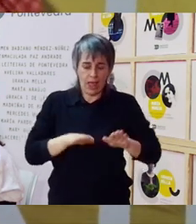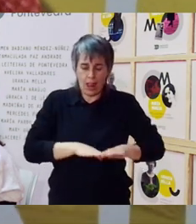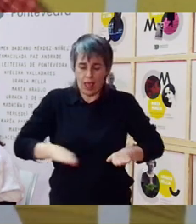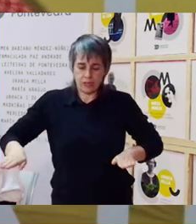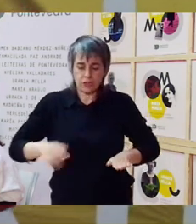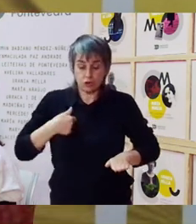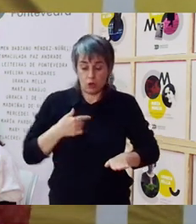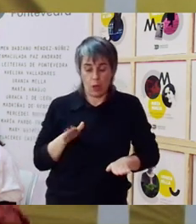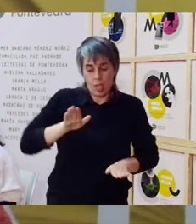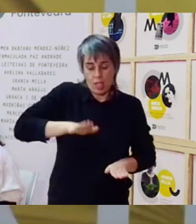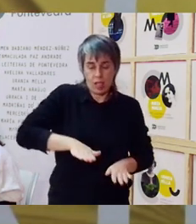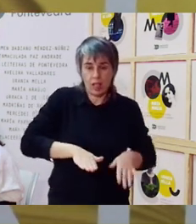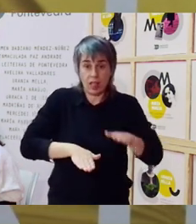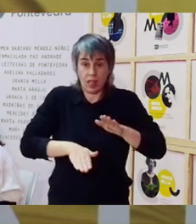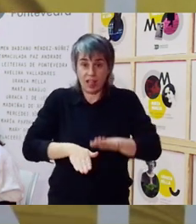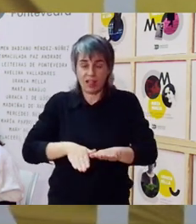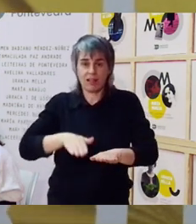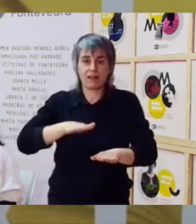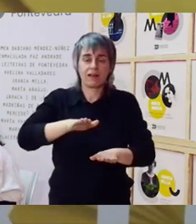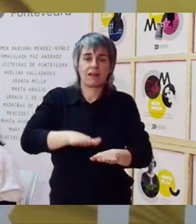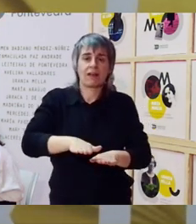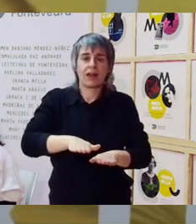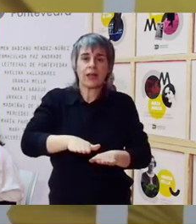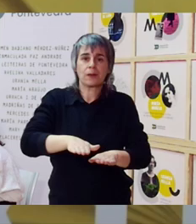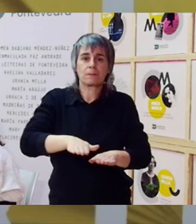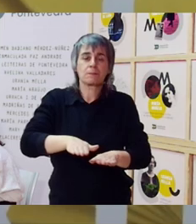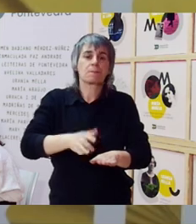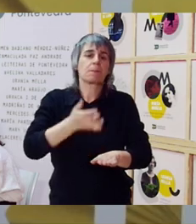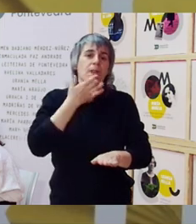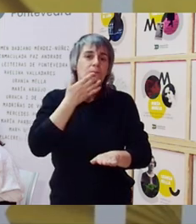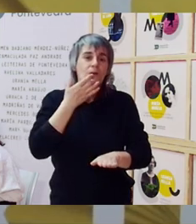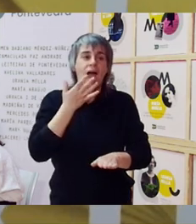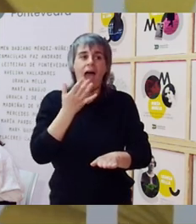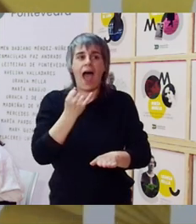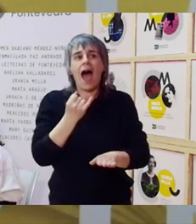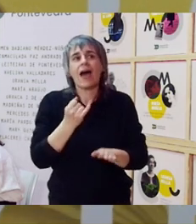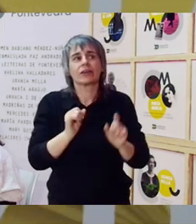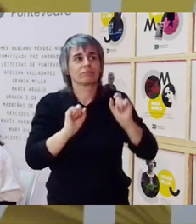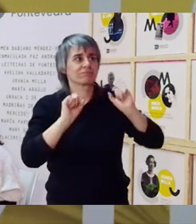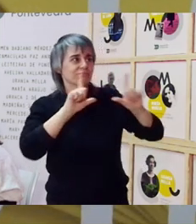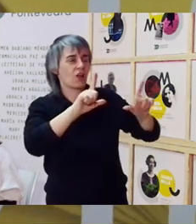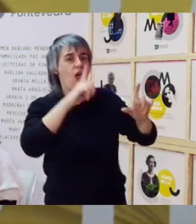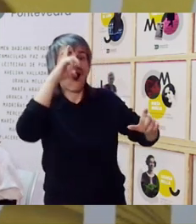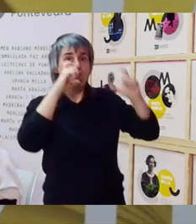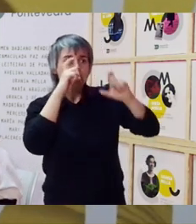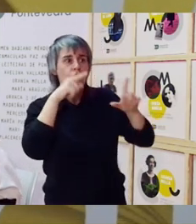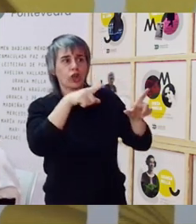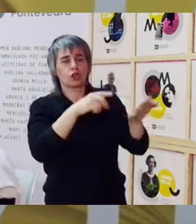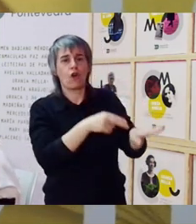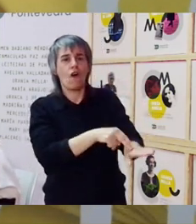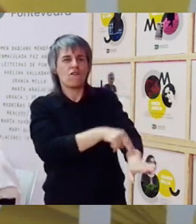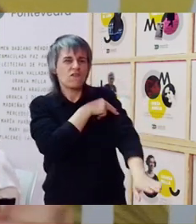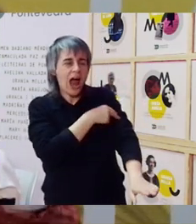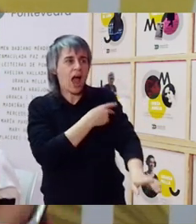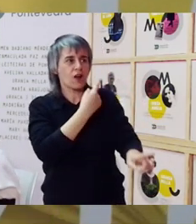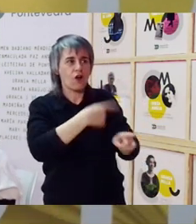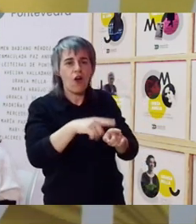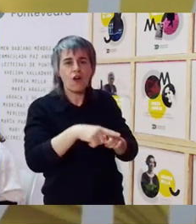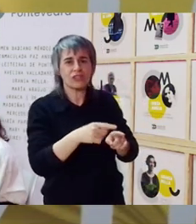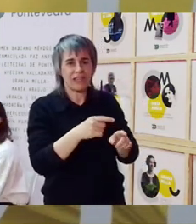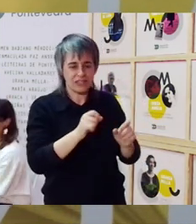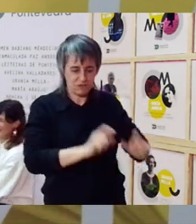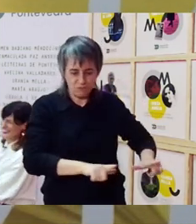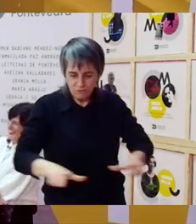cando chegábamos a unha imaxen de Carmen Polo ou de Francisco Franco me decía, pisa, pisa